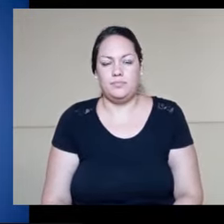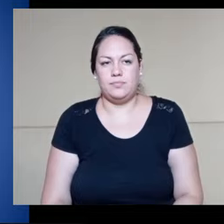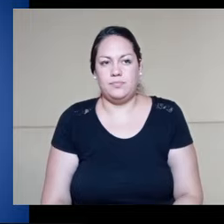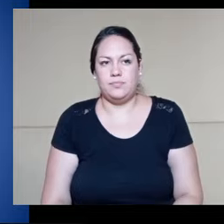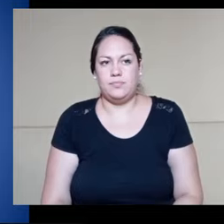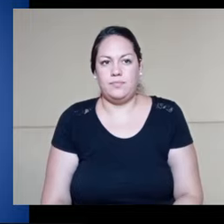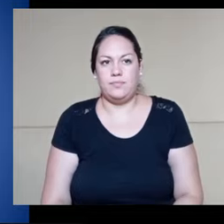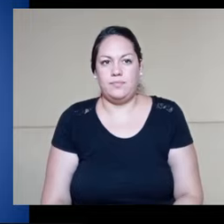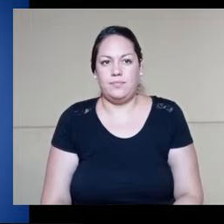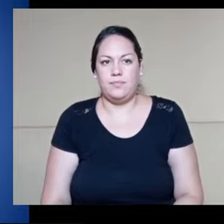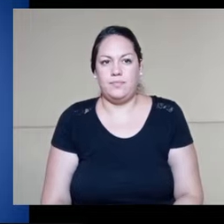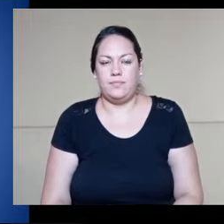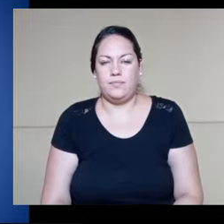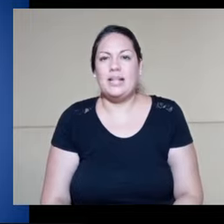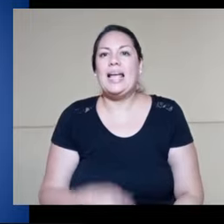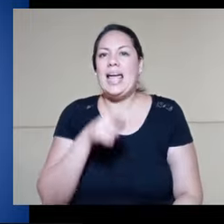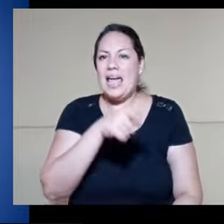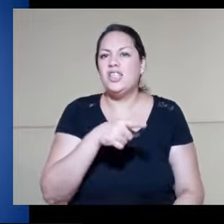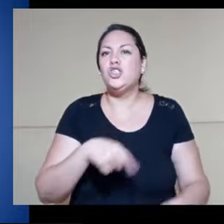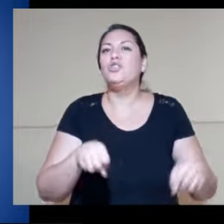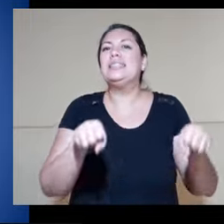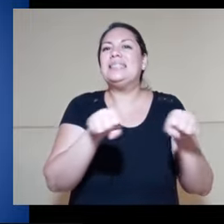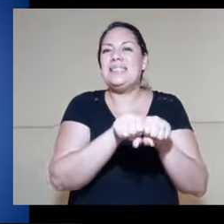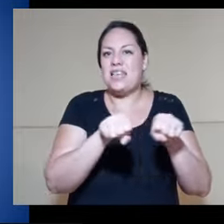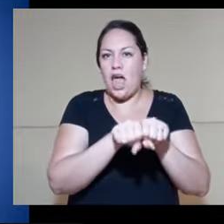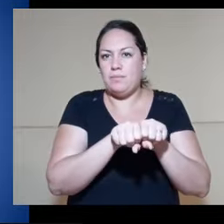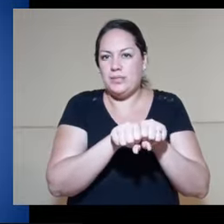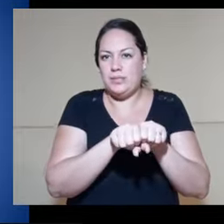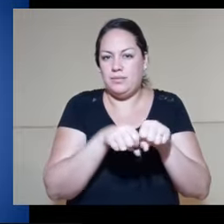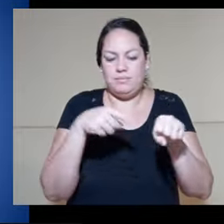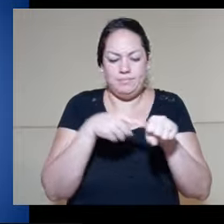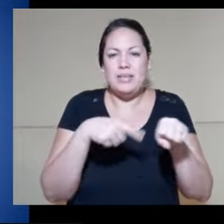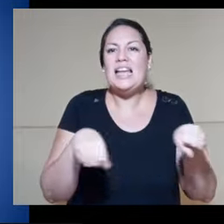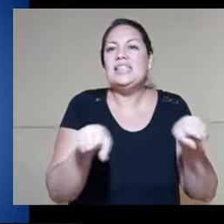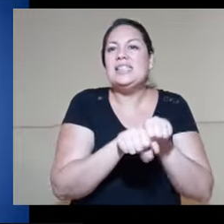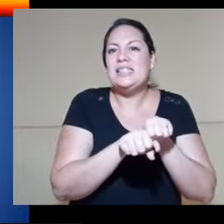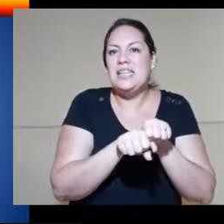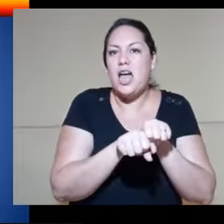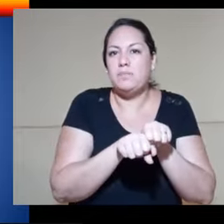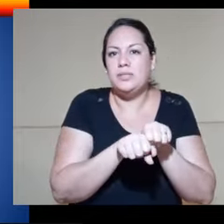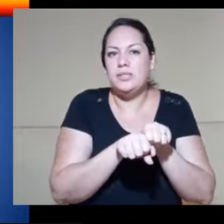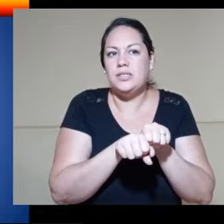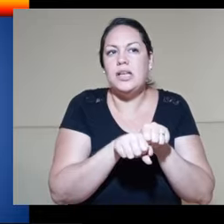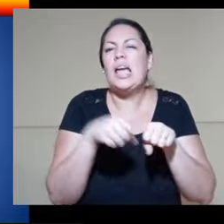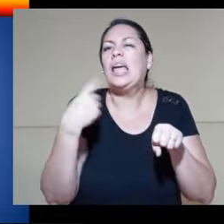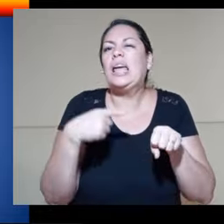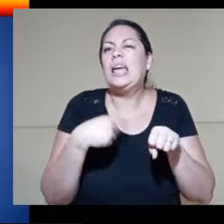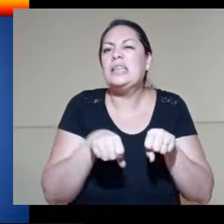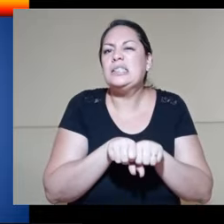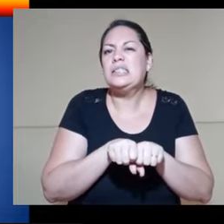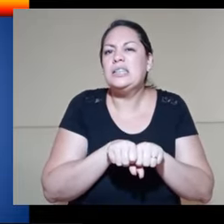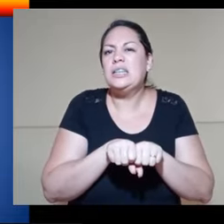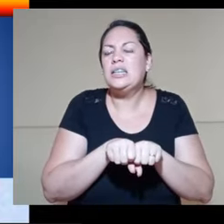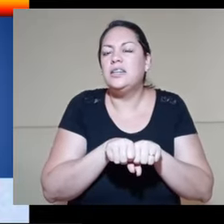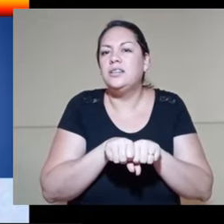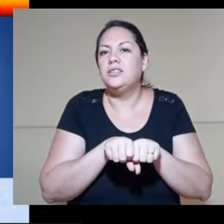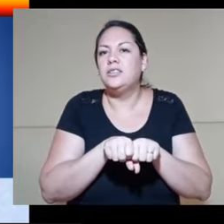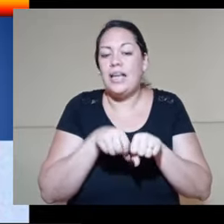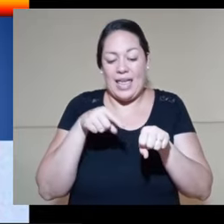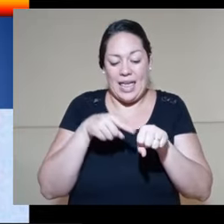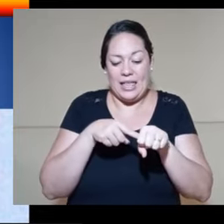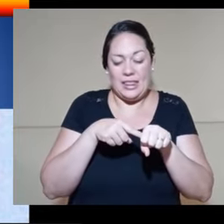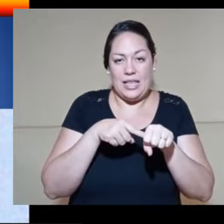Sí. Sí, profe. Bien. Esto es una sinapsis, por eso acuérdense que, como yo les decía,